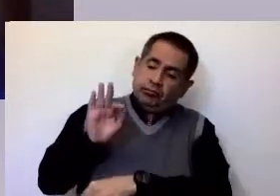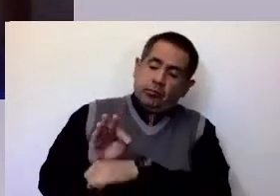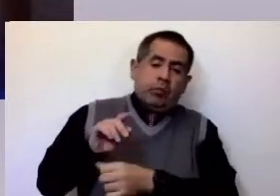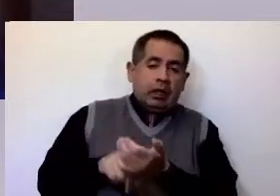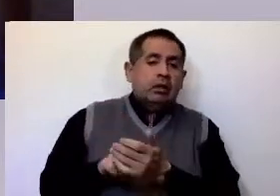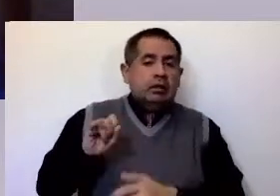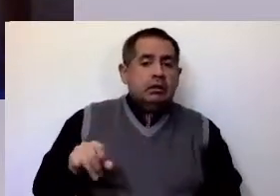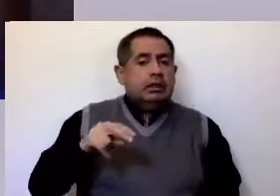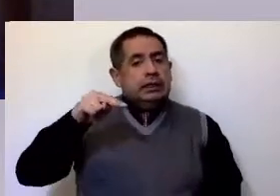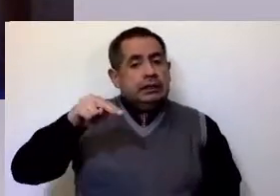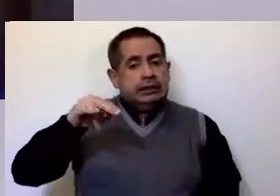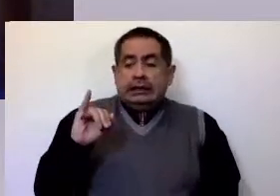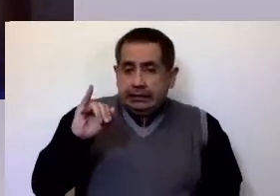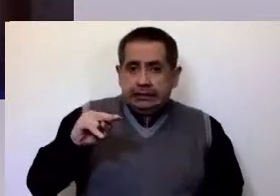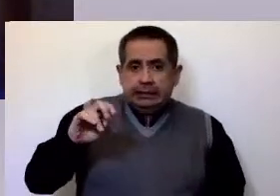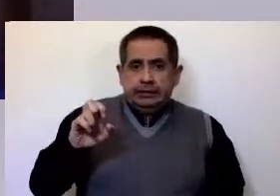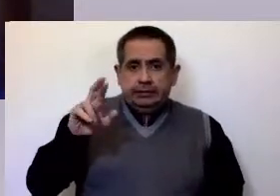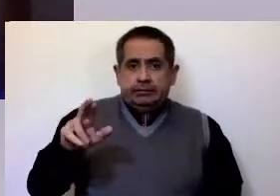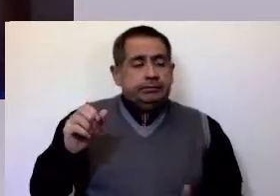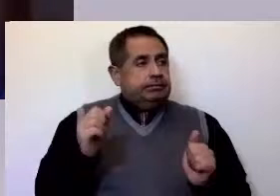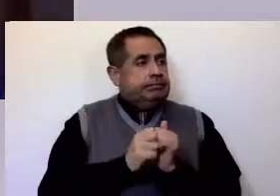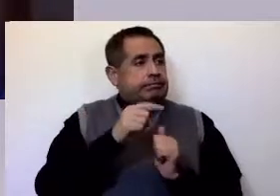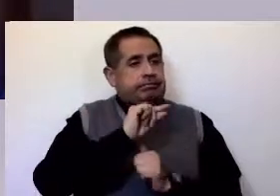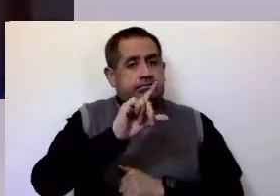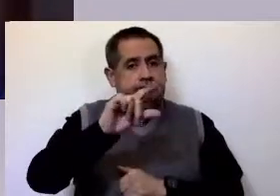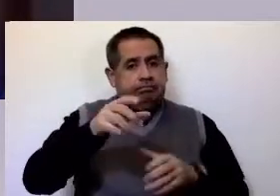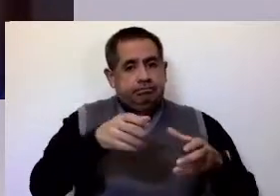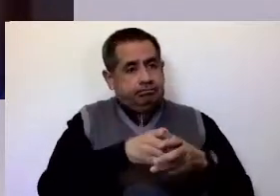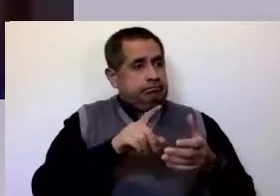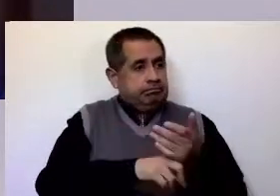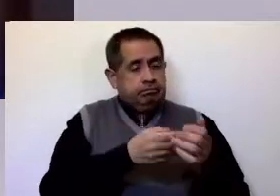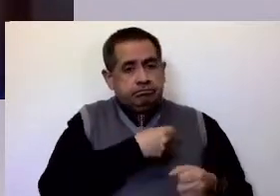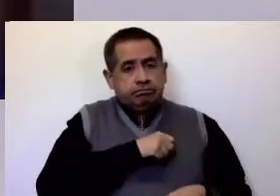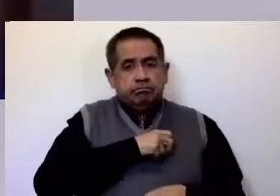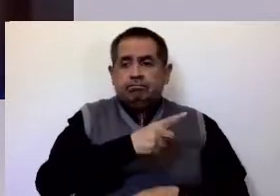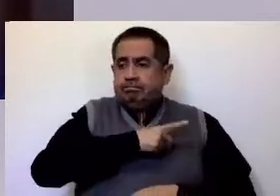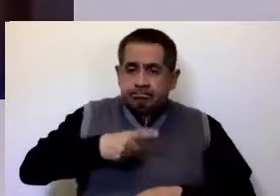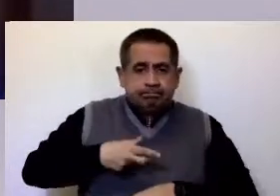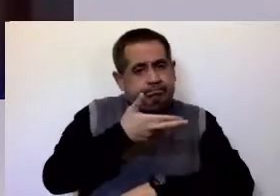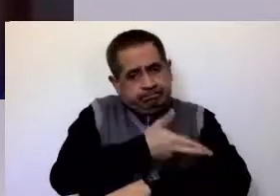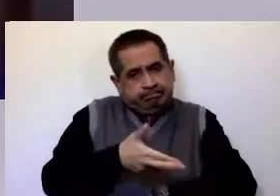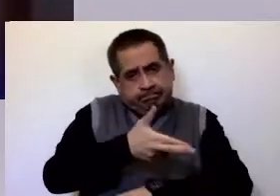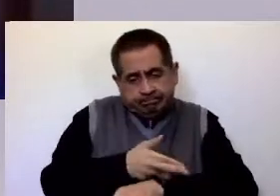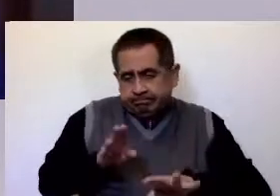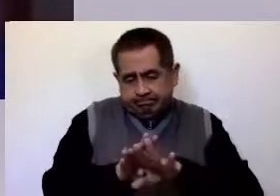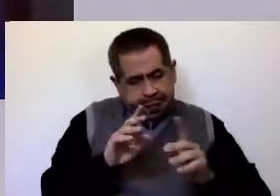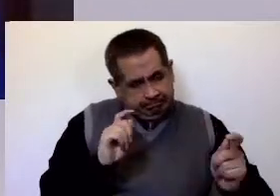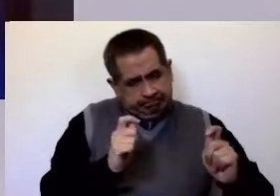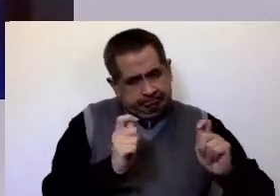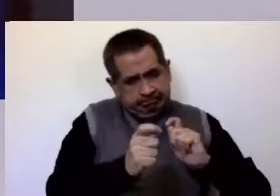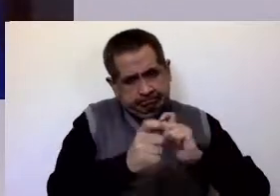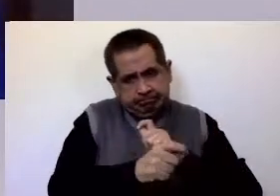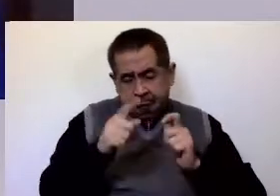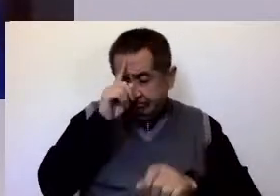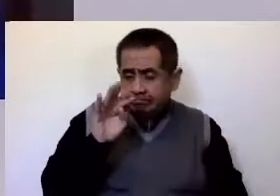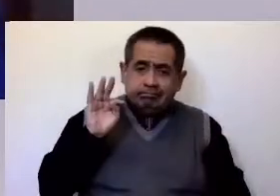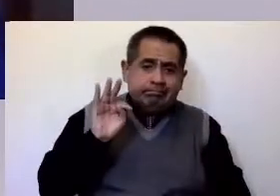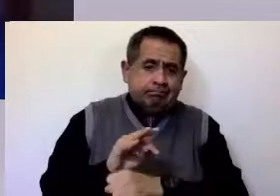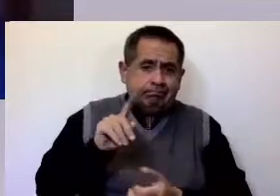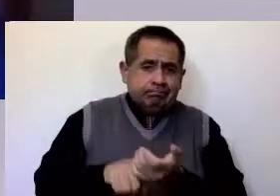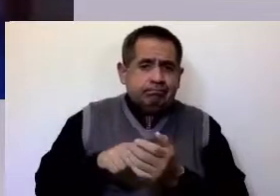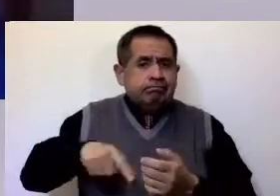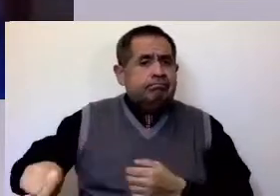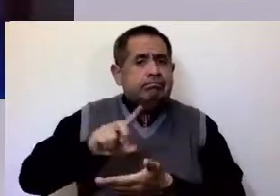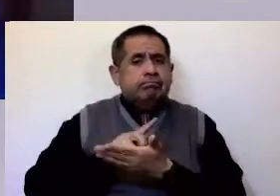dinero en coordinación con las autoridades del sector salud adopten las medidas necesarias para salvaguardar el derecho humano al